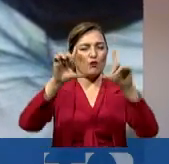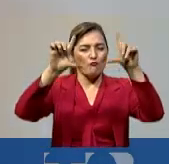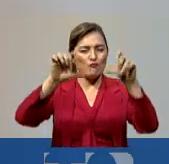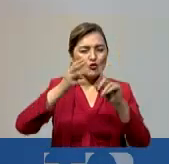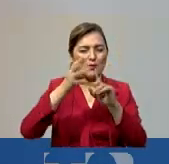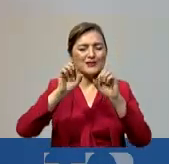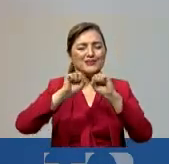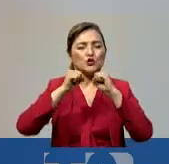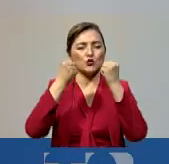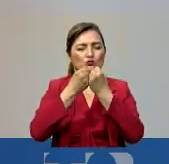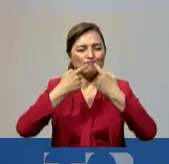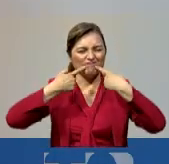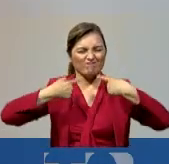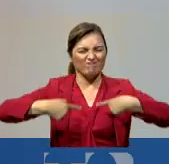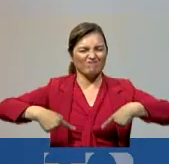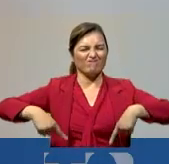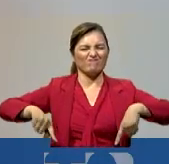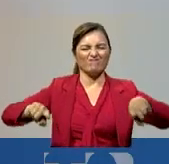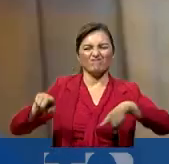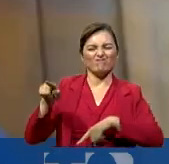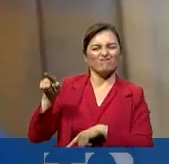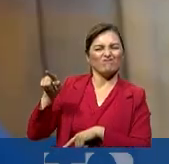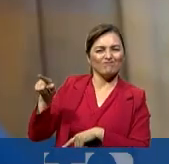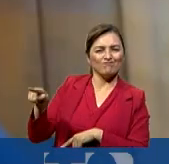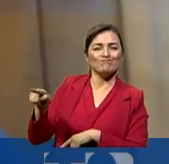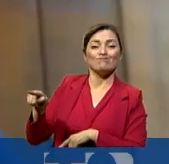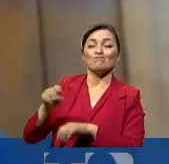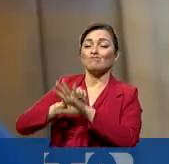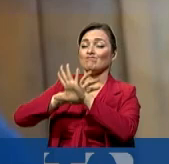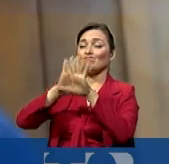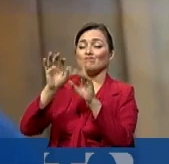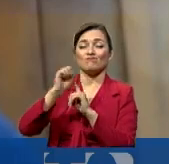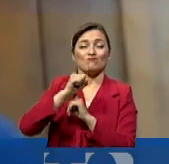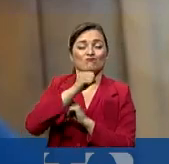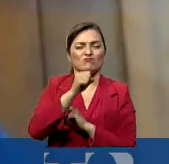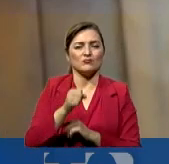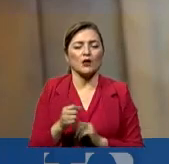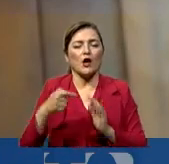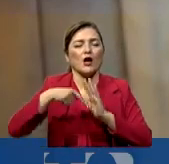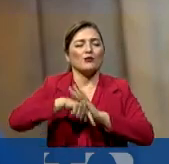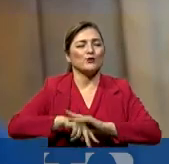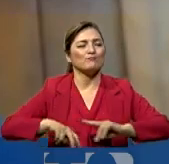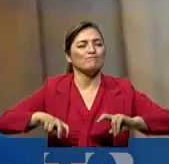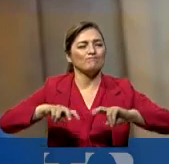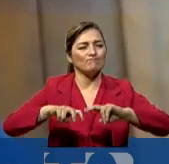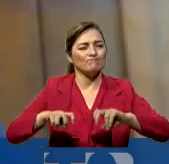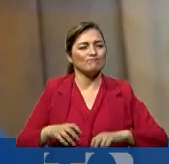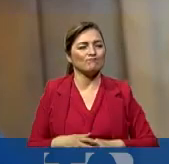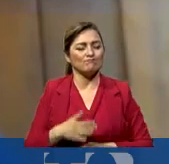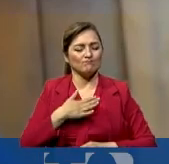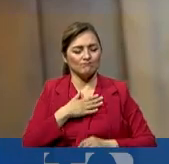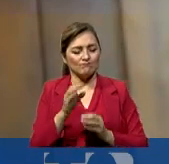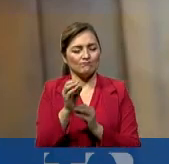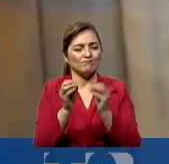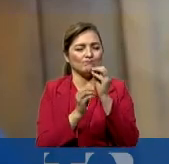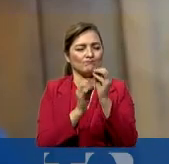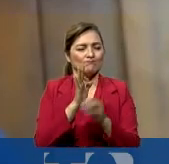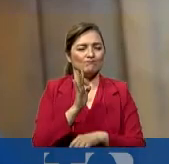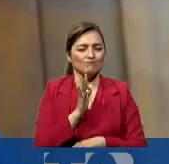redes sociales pusieron en evidencia esta situación. Según lo arrojado la investigación realizada por esta oficina técnica,